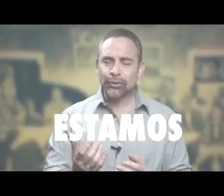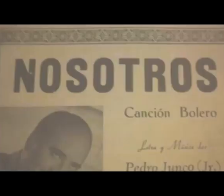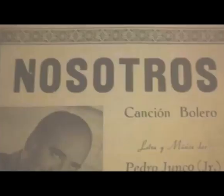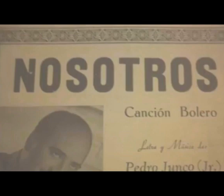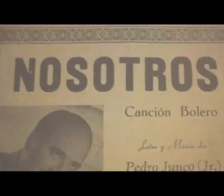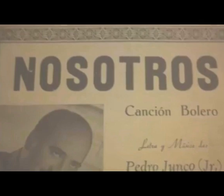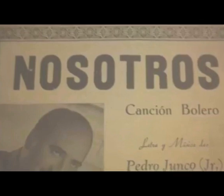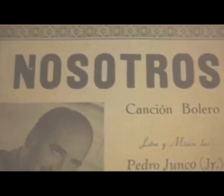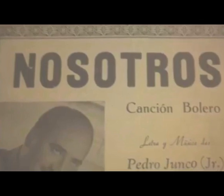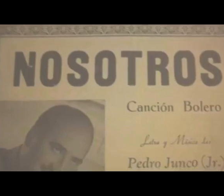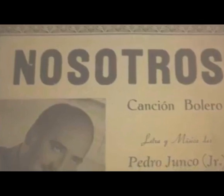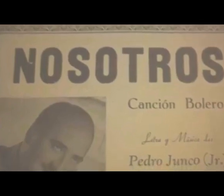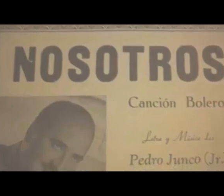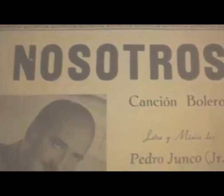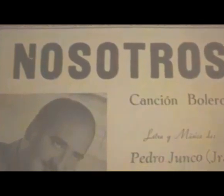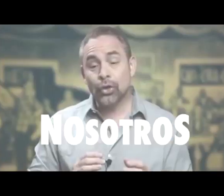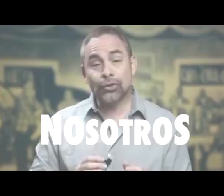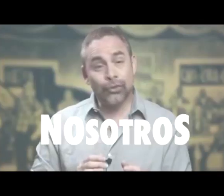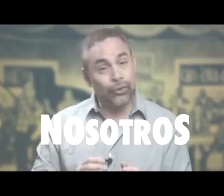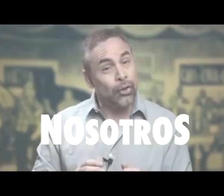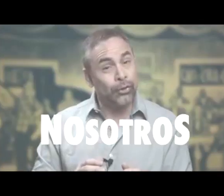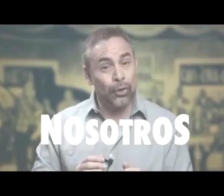estamos.